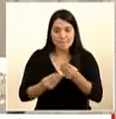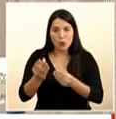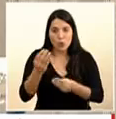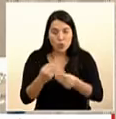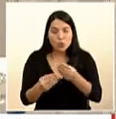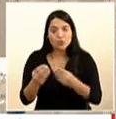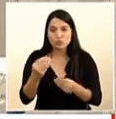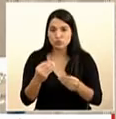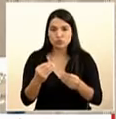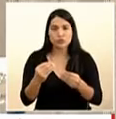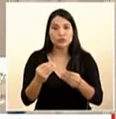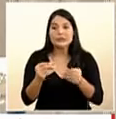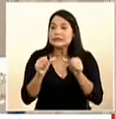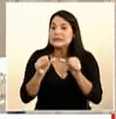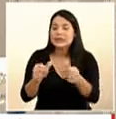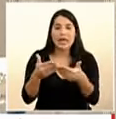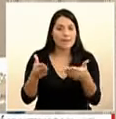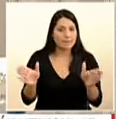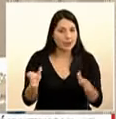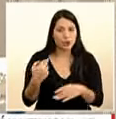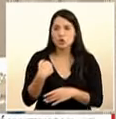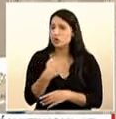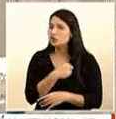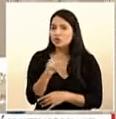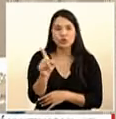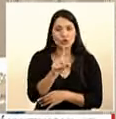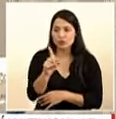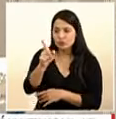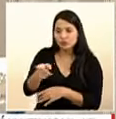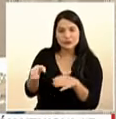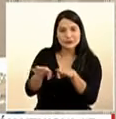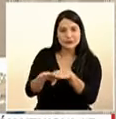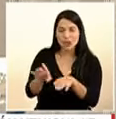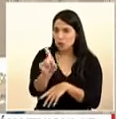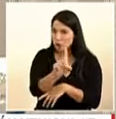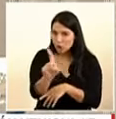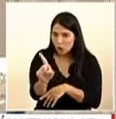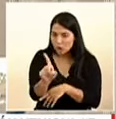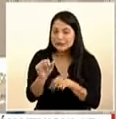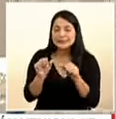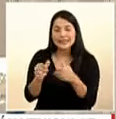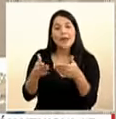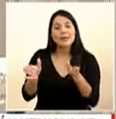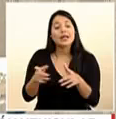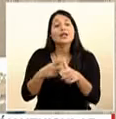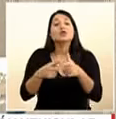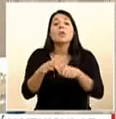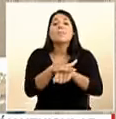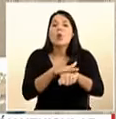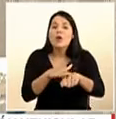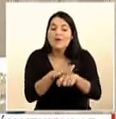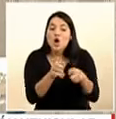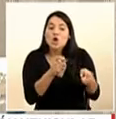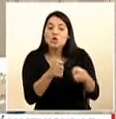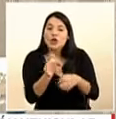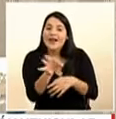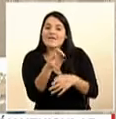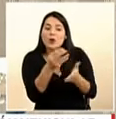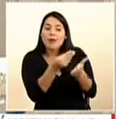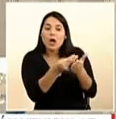permanece abierto no está incluido dentro de los cierres así que por favor hay que dosificar la forma en que nos vamos a